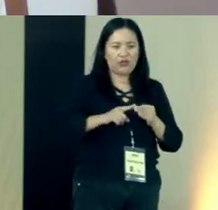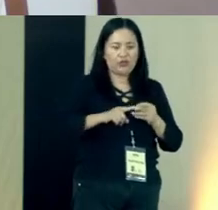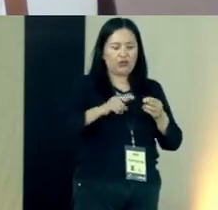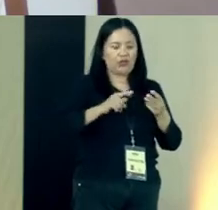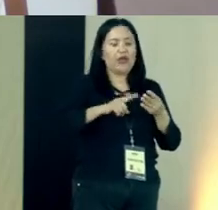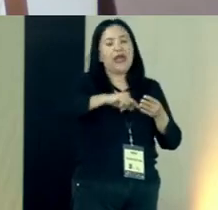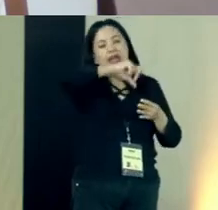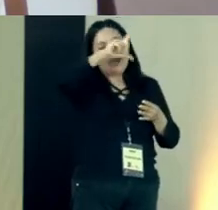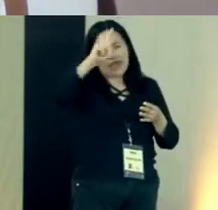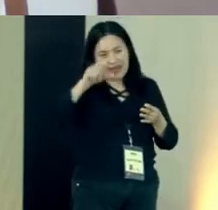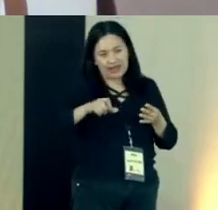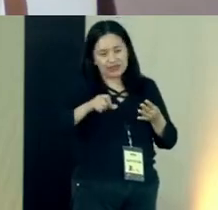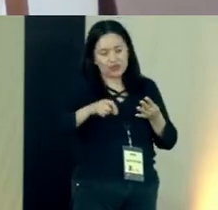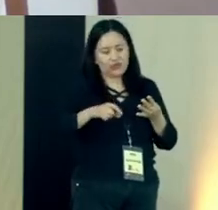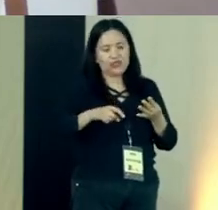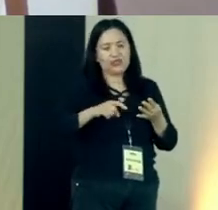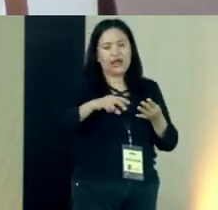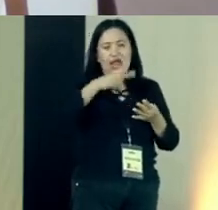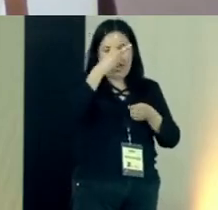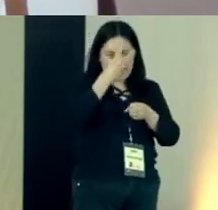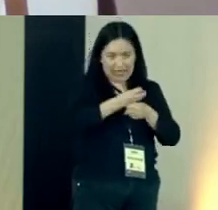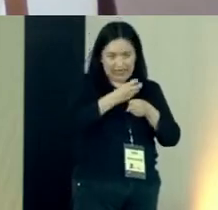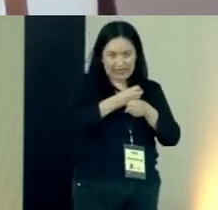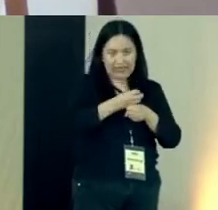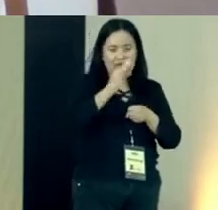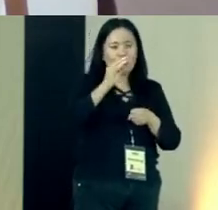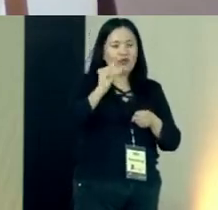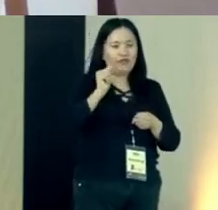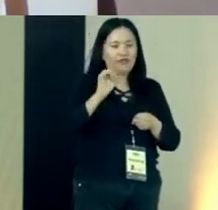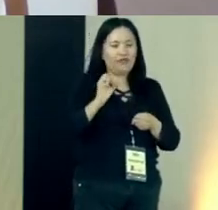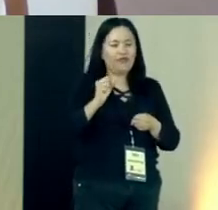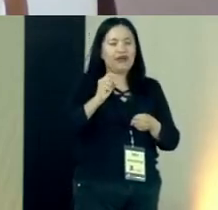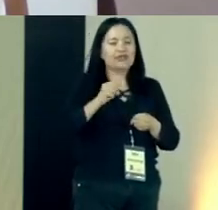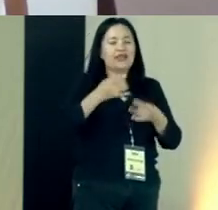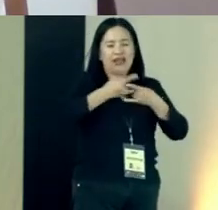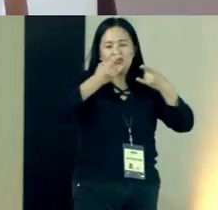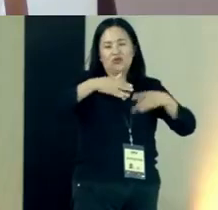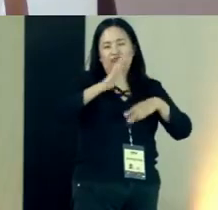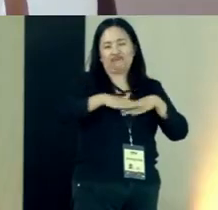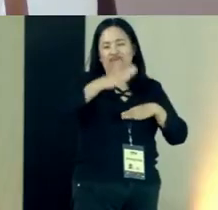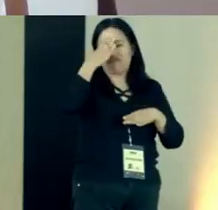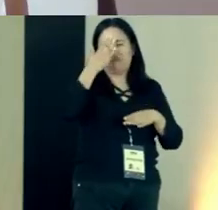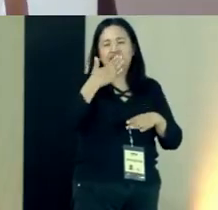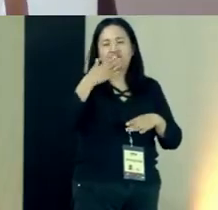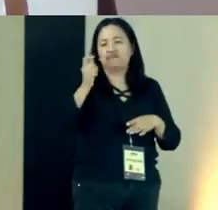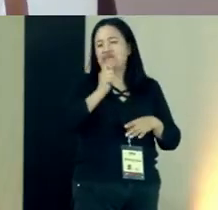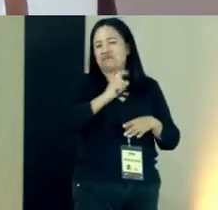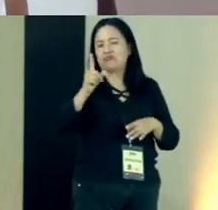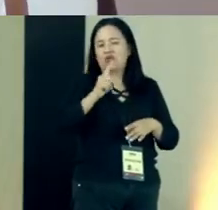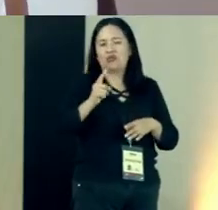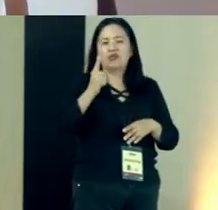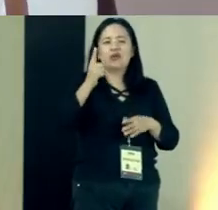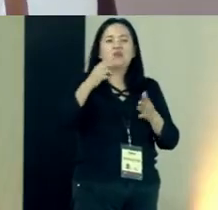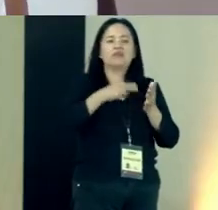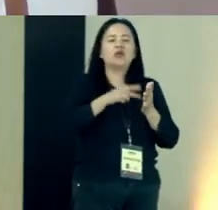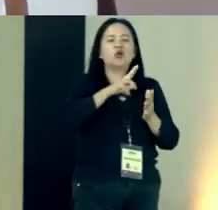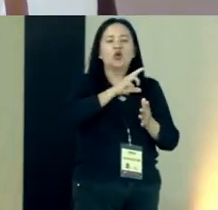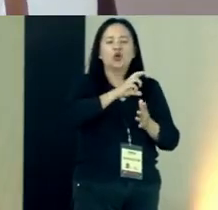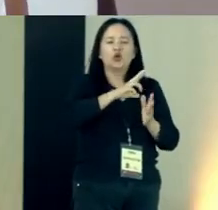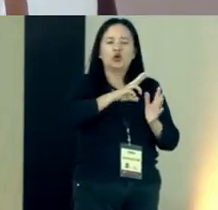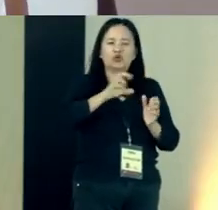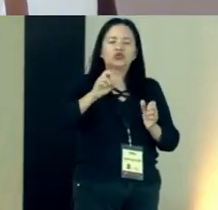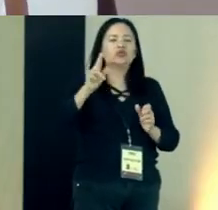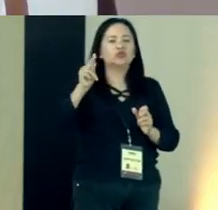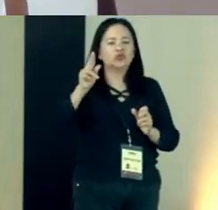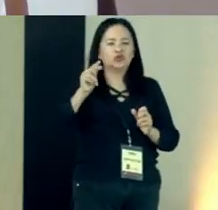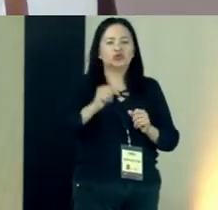la segunda fase de Machado de Assis, que es como la fase de los cuentos más famosos, de las novelas más famosas, que fue a partir de 1880. Estos dos